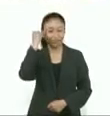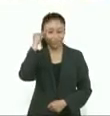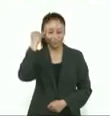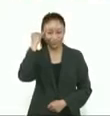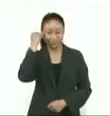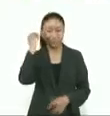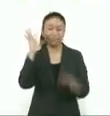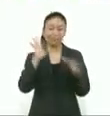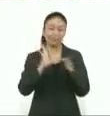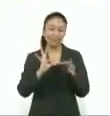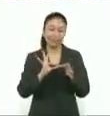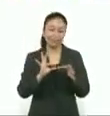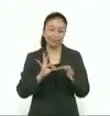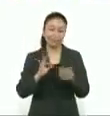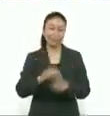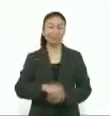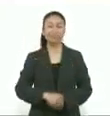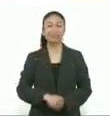Bishabelesh,